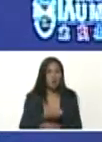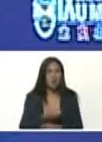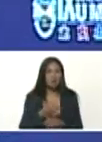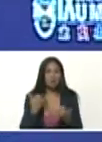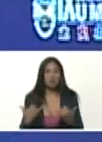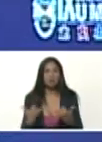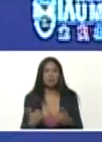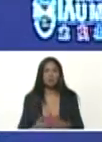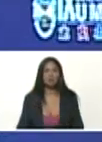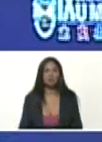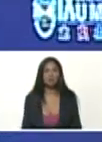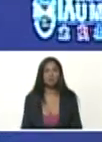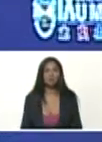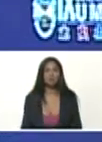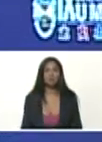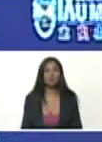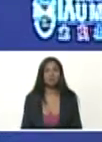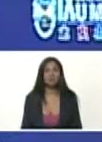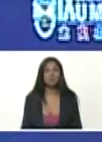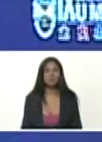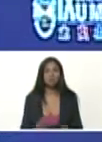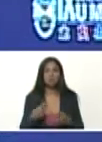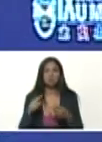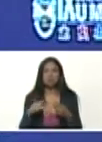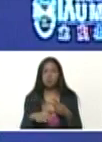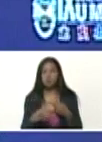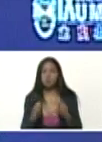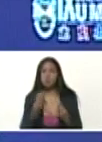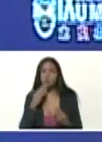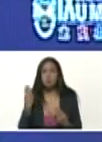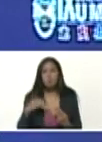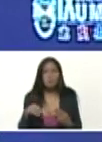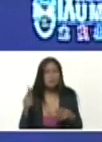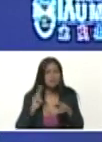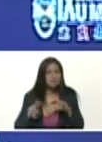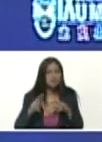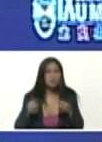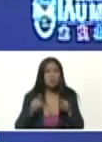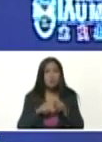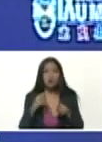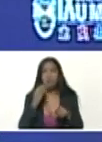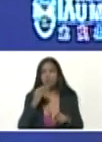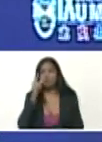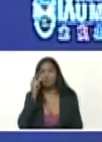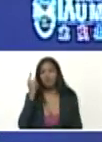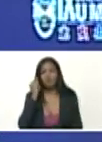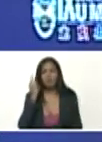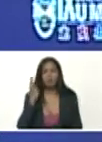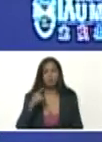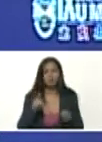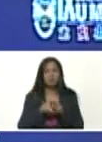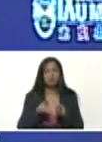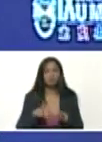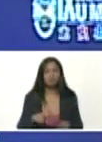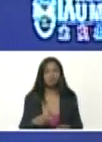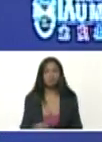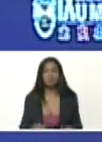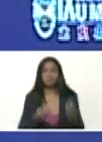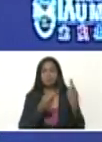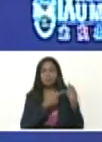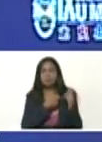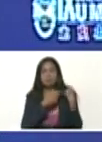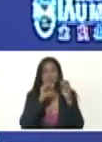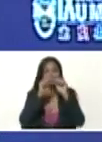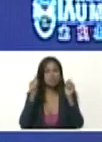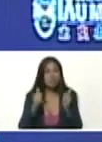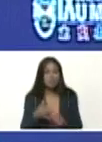oficiales, y otros muy jovencitos y jovencitas, cargando todo el